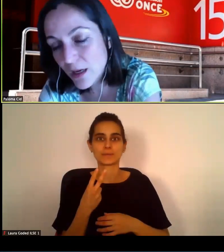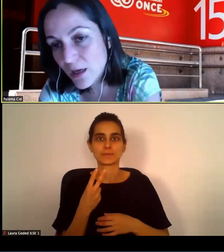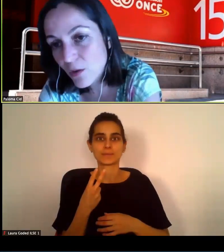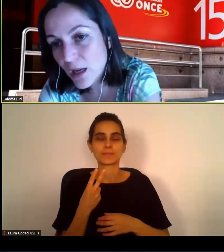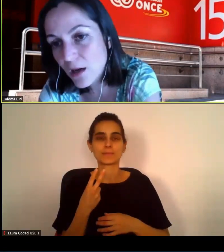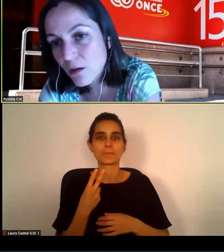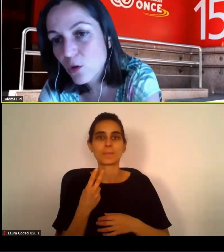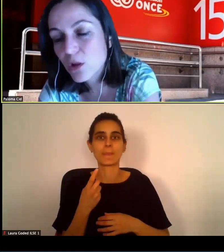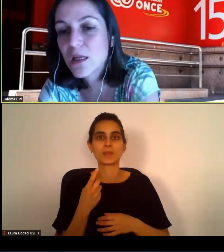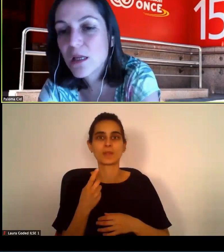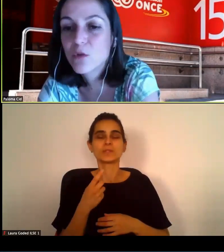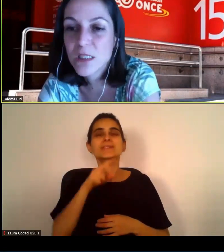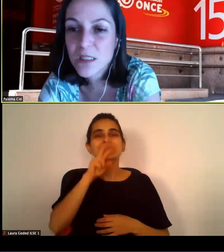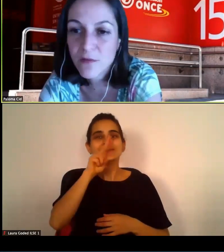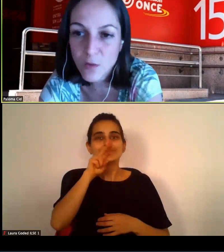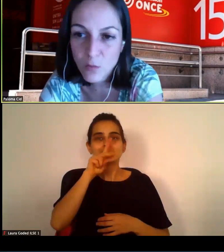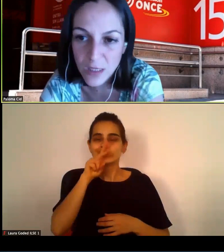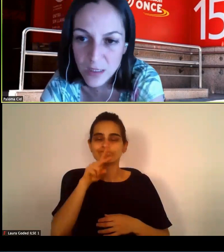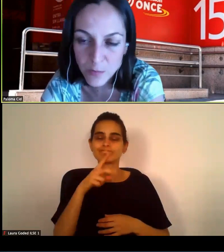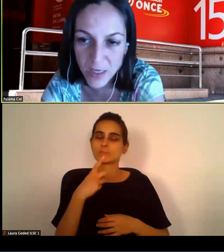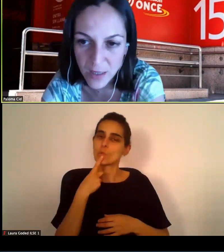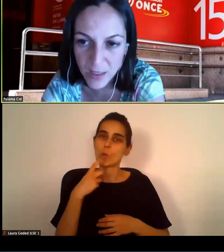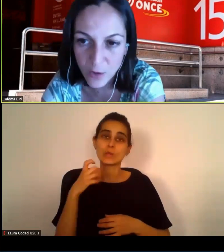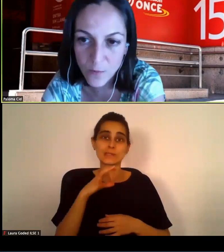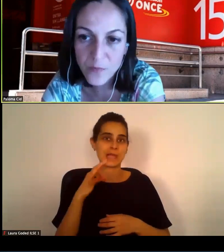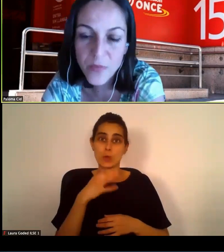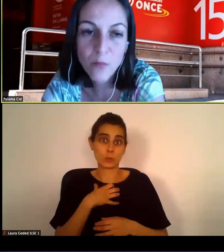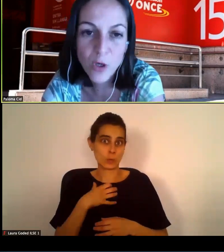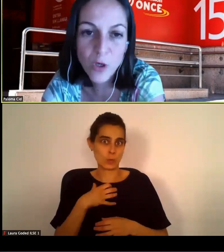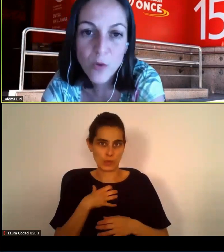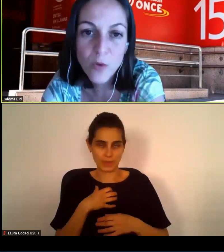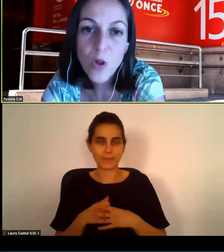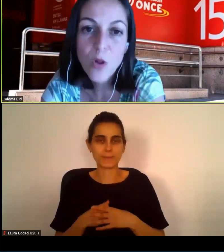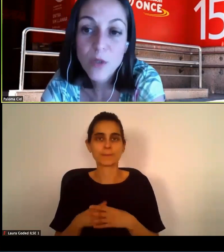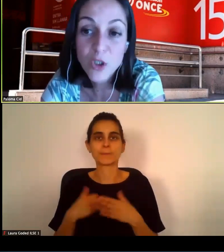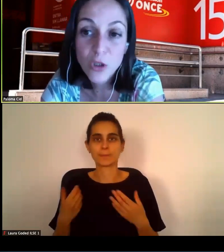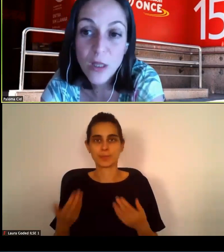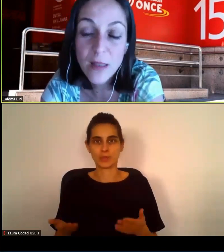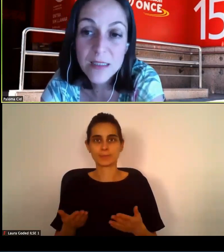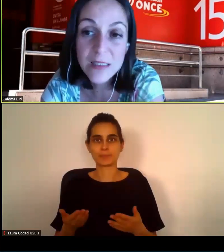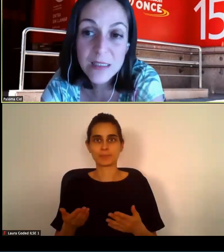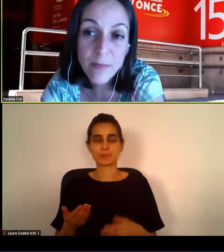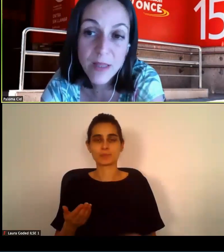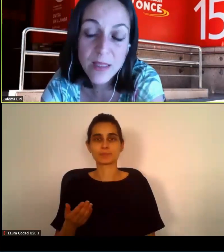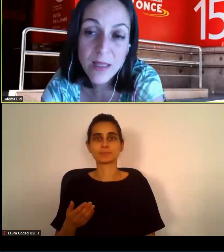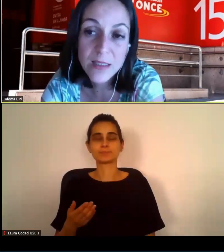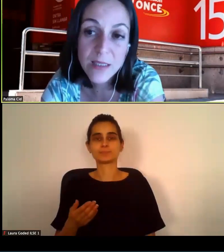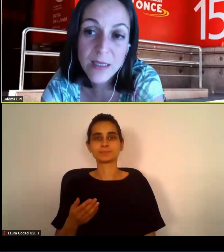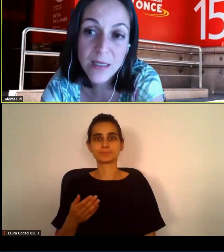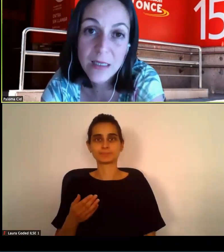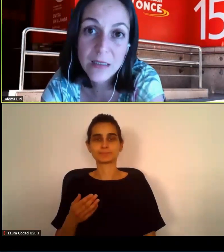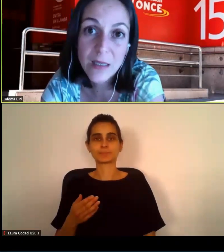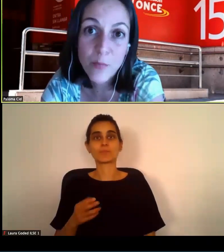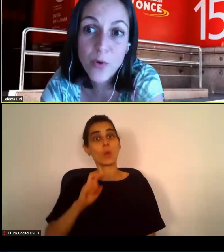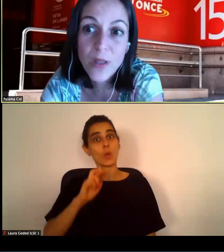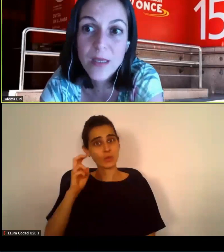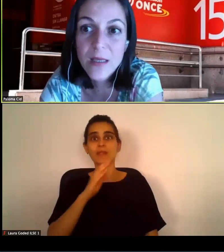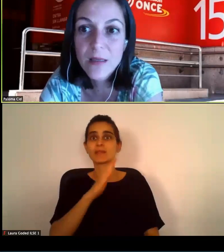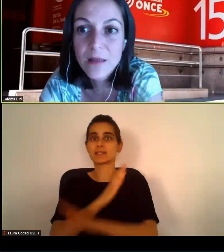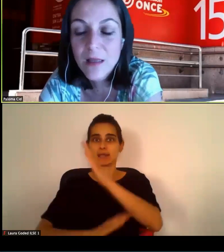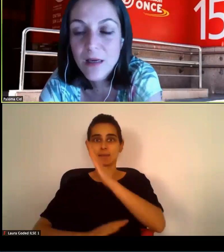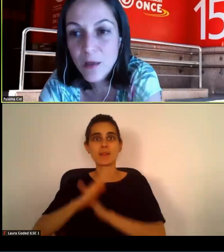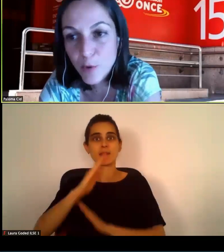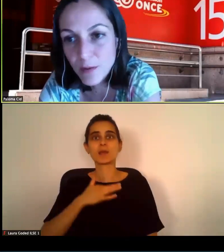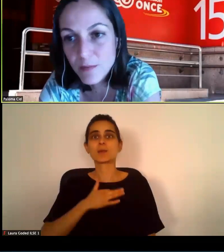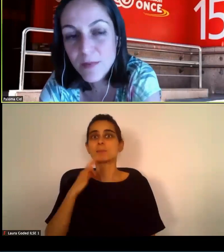de manera oral o tenían muchas dificultades para hacerlo. Bueno, pues otra de las discapacidades que